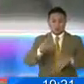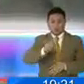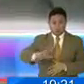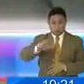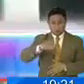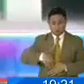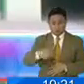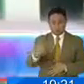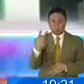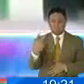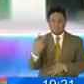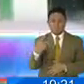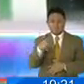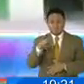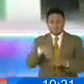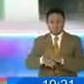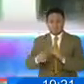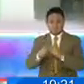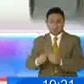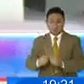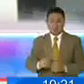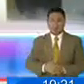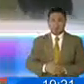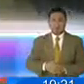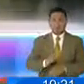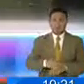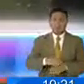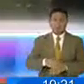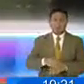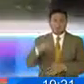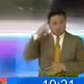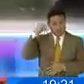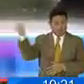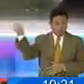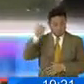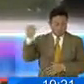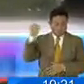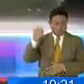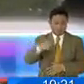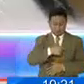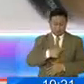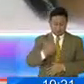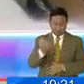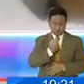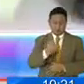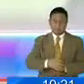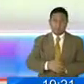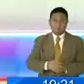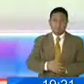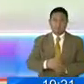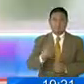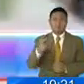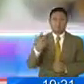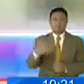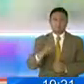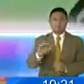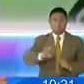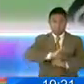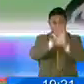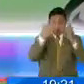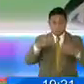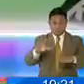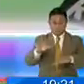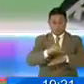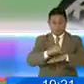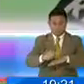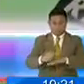solo 2 permanecen internados por golpes en el cerebro y tórax. El segundo fue operado en la mañana. Ya